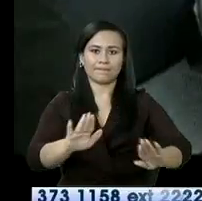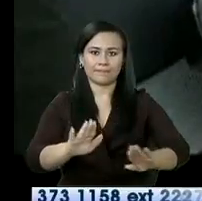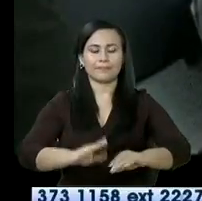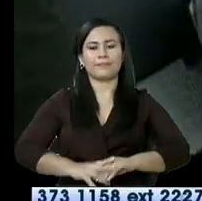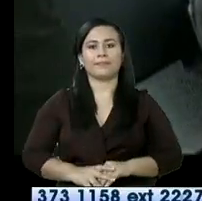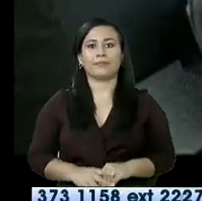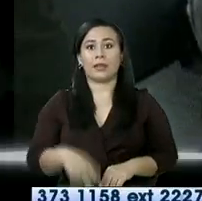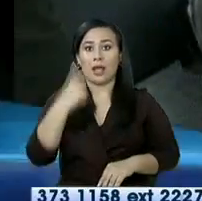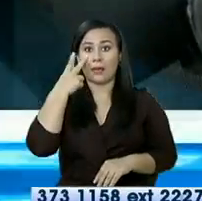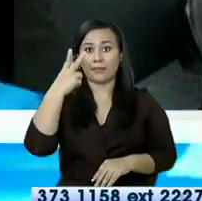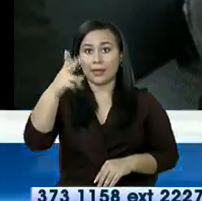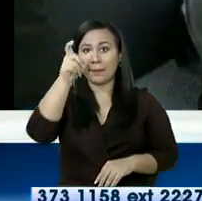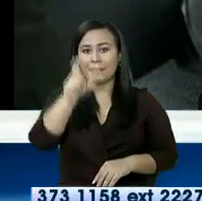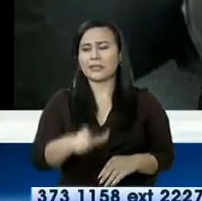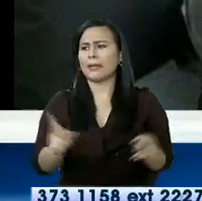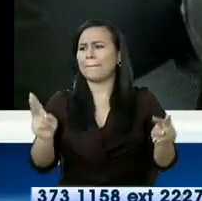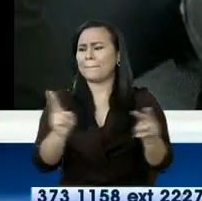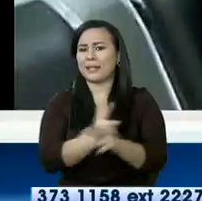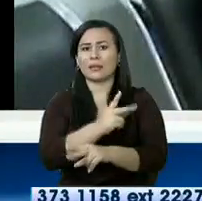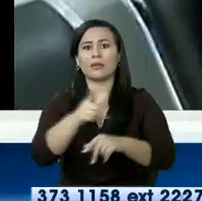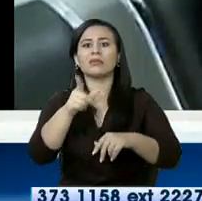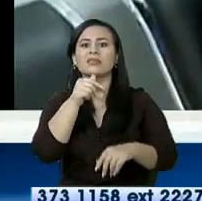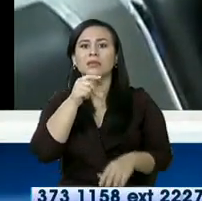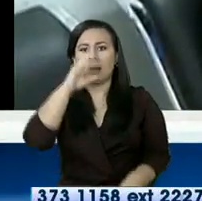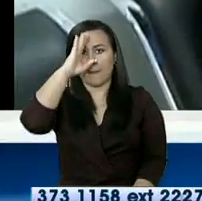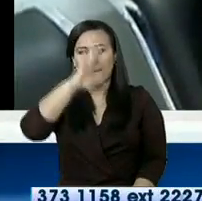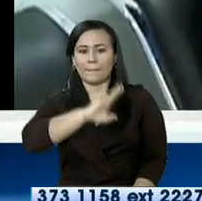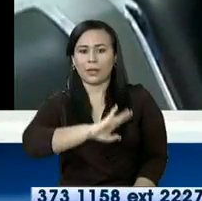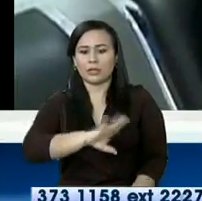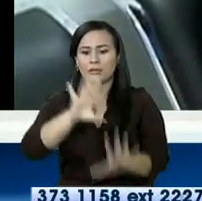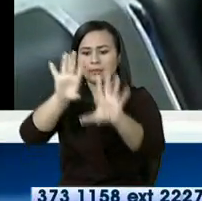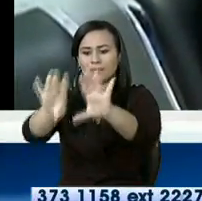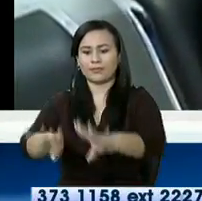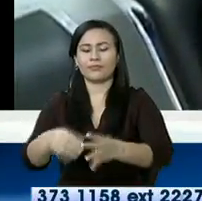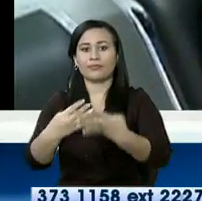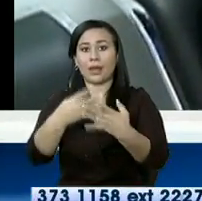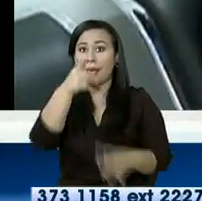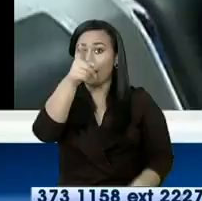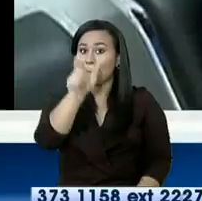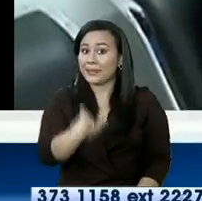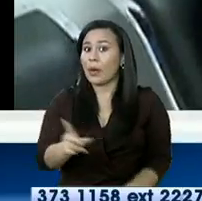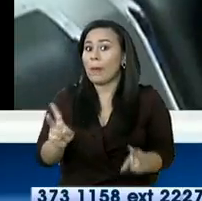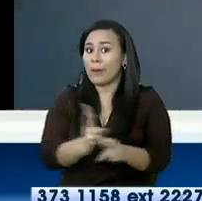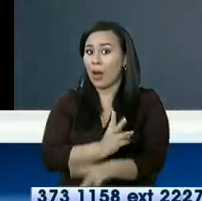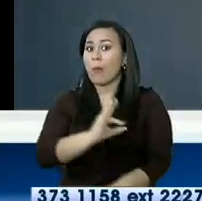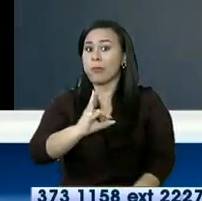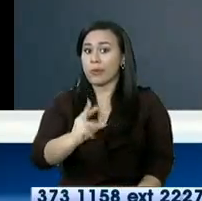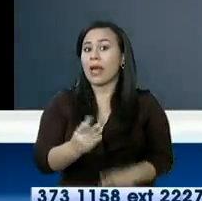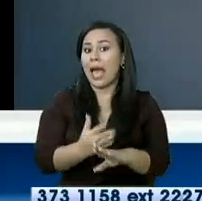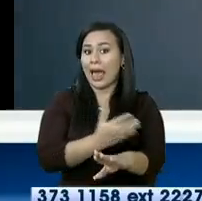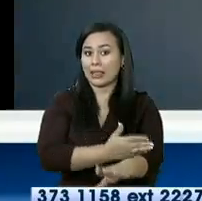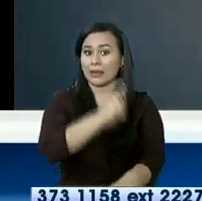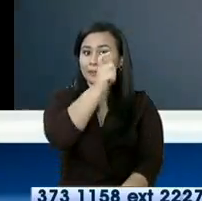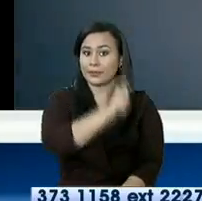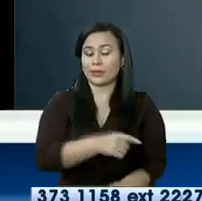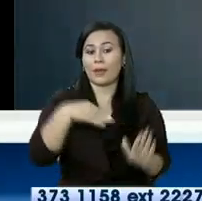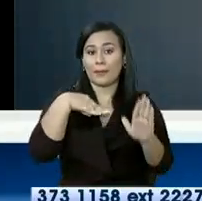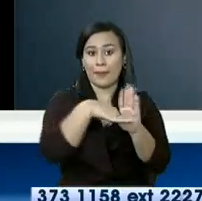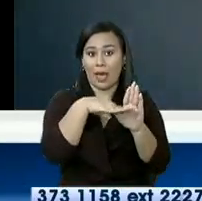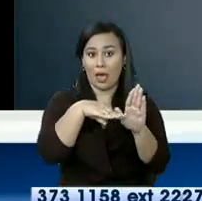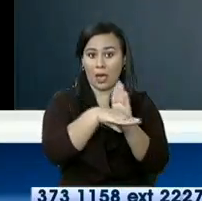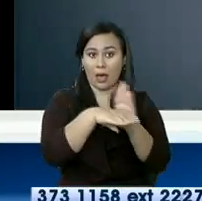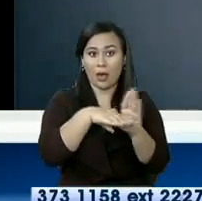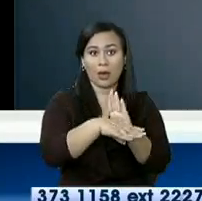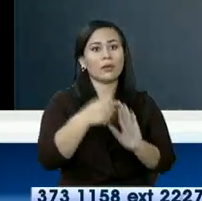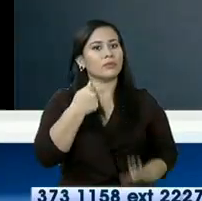este sujeto fue detenido por la policía acusado de robar a un ciudadano según la denuncia tras salir de una agencia bancaria de un centro